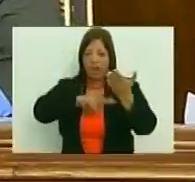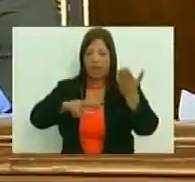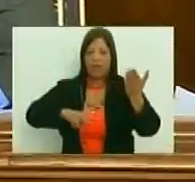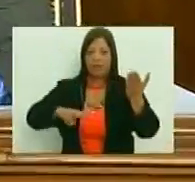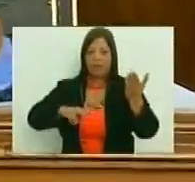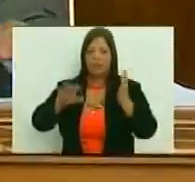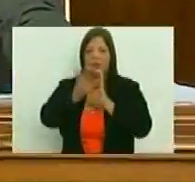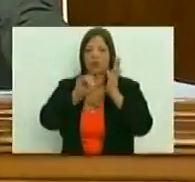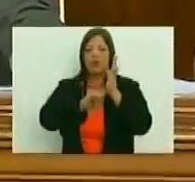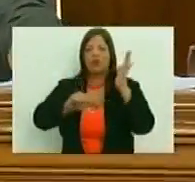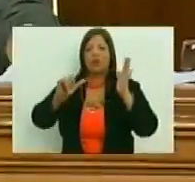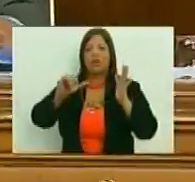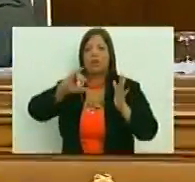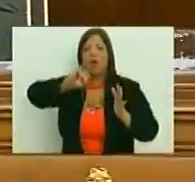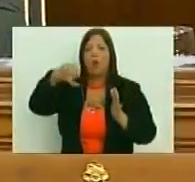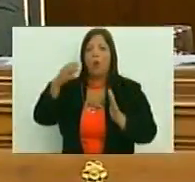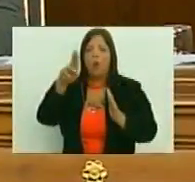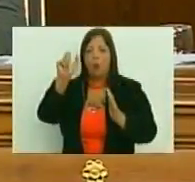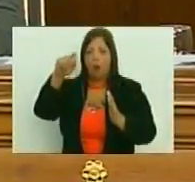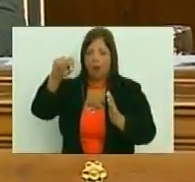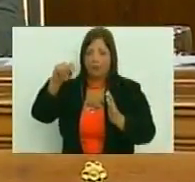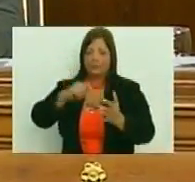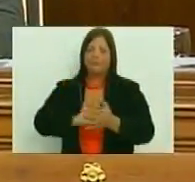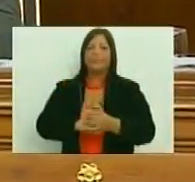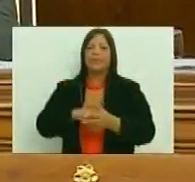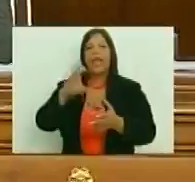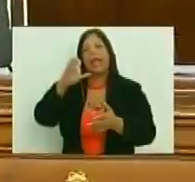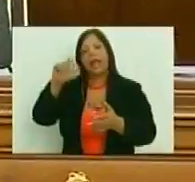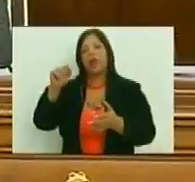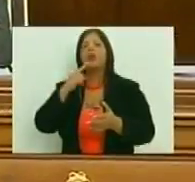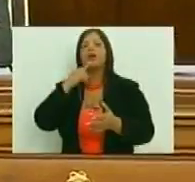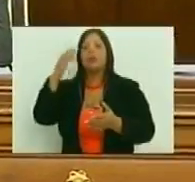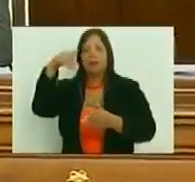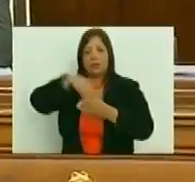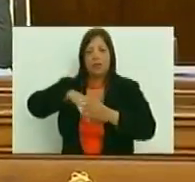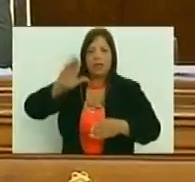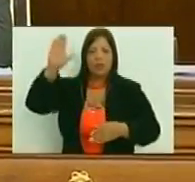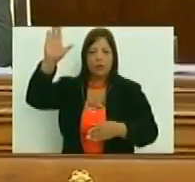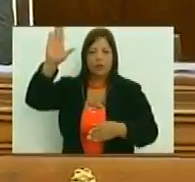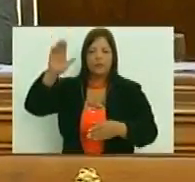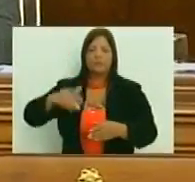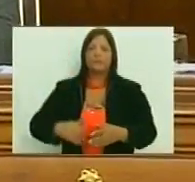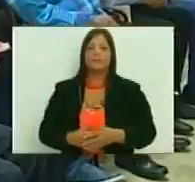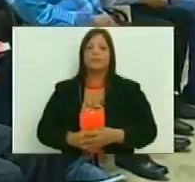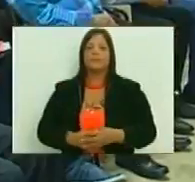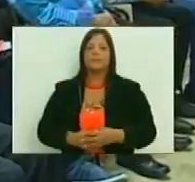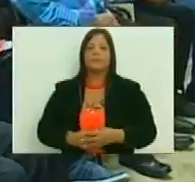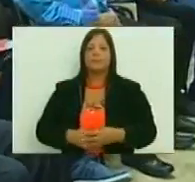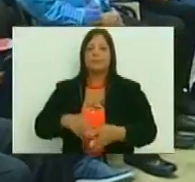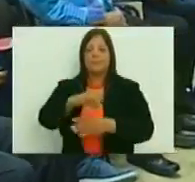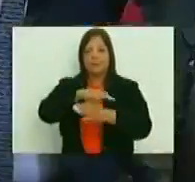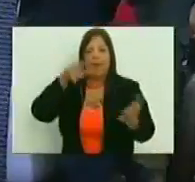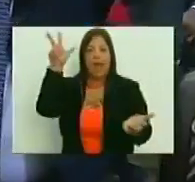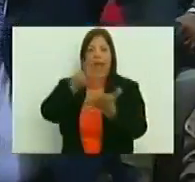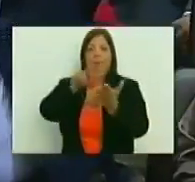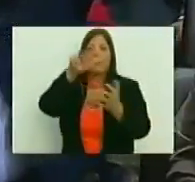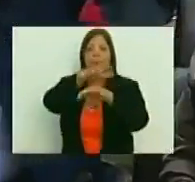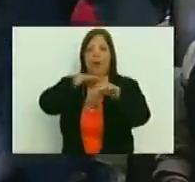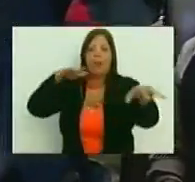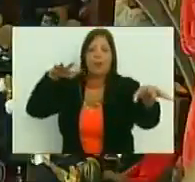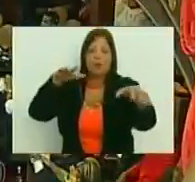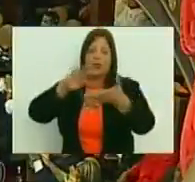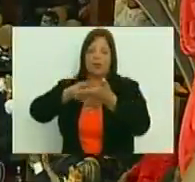el constituyente Juan Francisco Escalona, que lo hagan con la señal de costumbre. Aprobado.